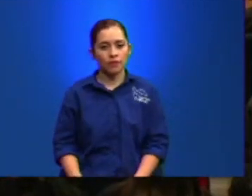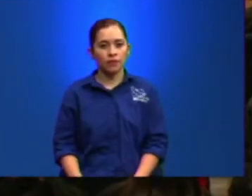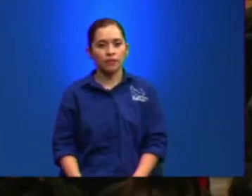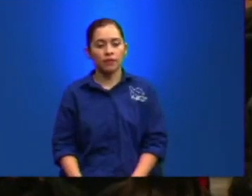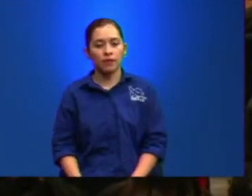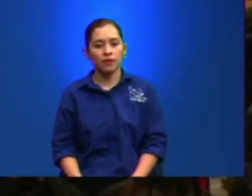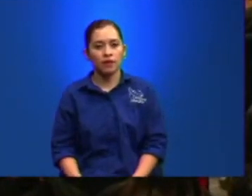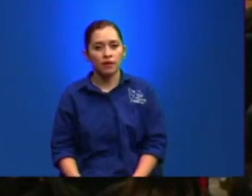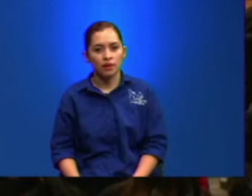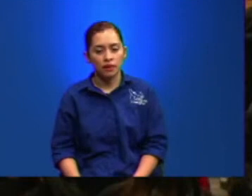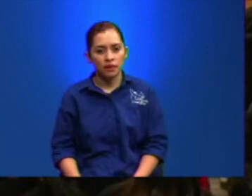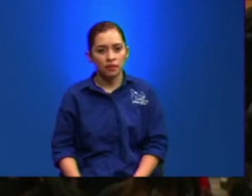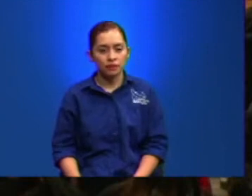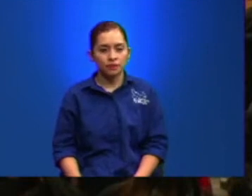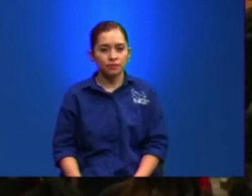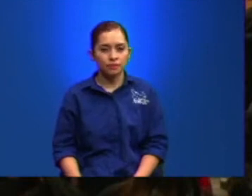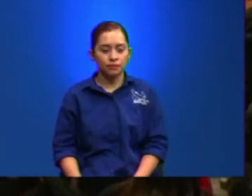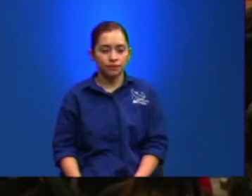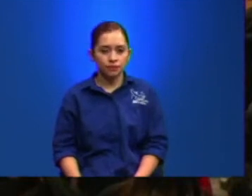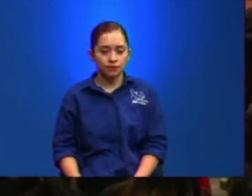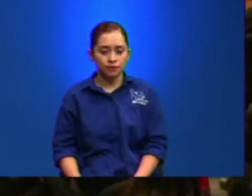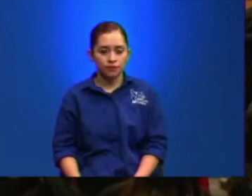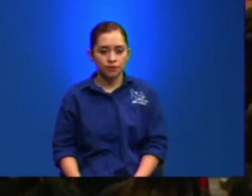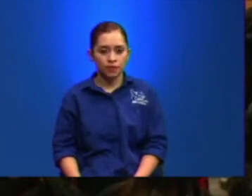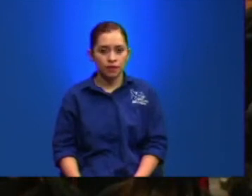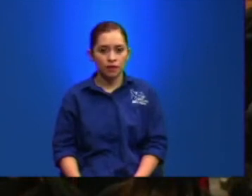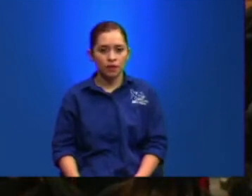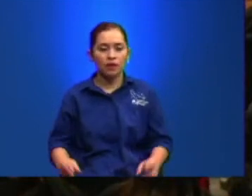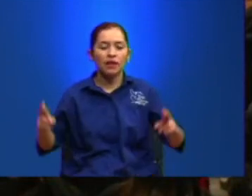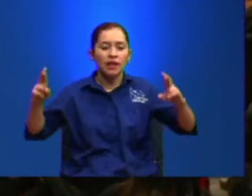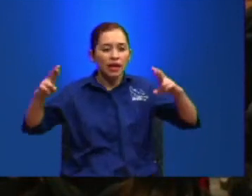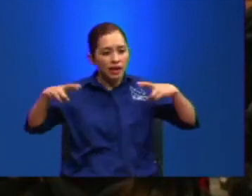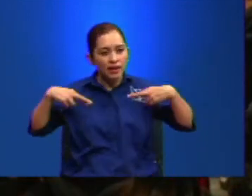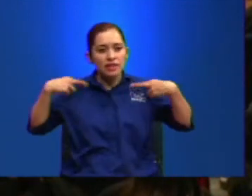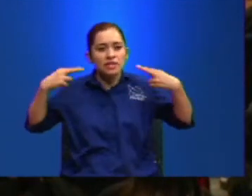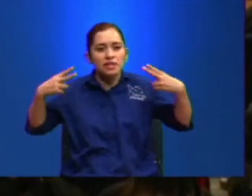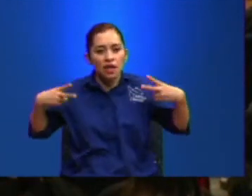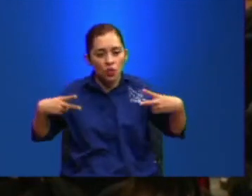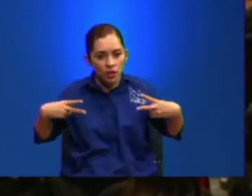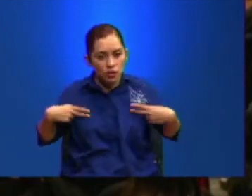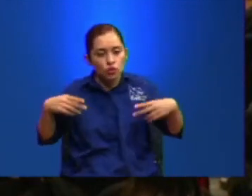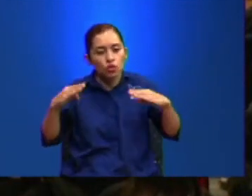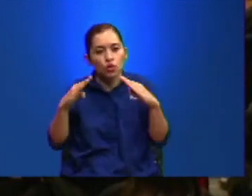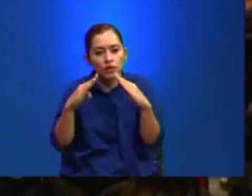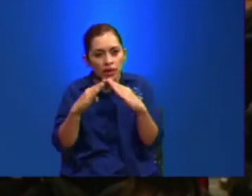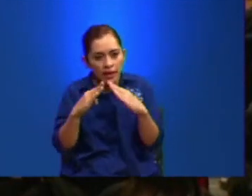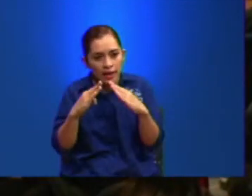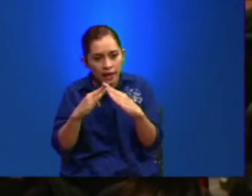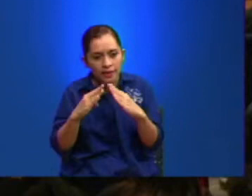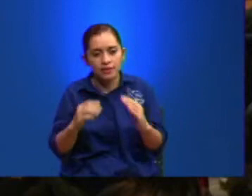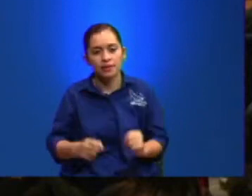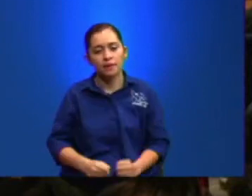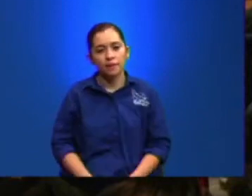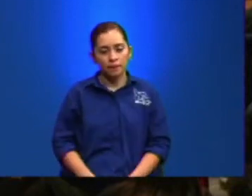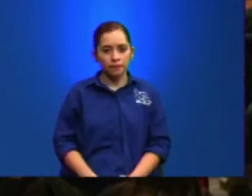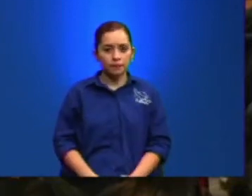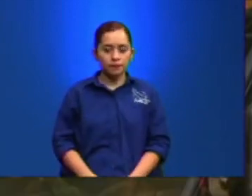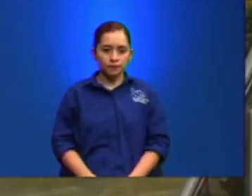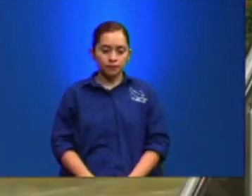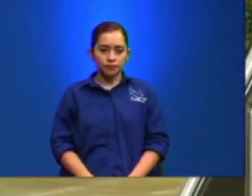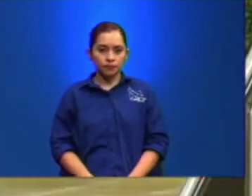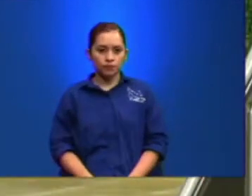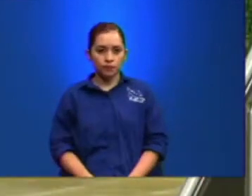estoy diciendo que se vuelva un artista de hollywood y divorciadas de tantas veces that pero en varias ya